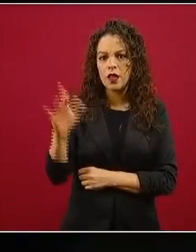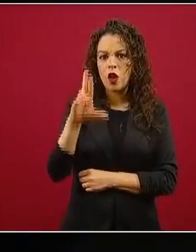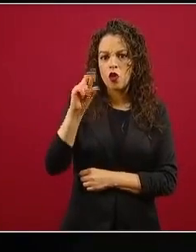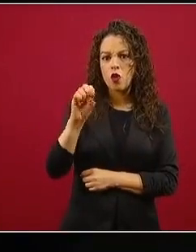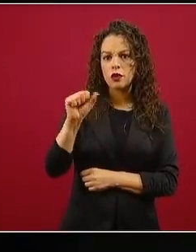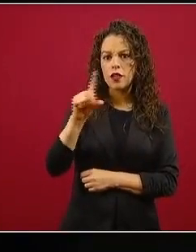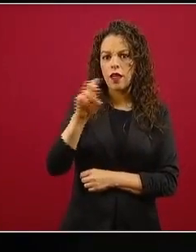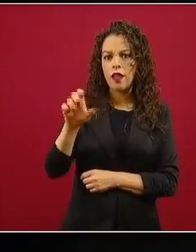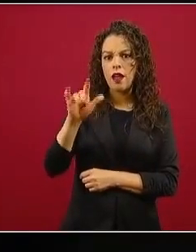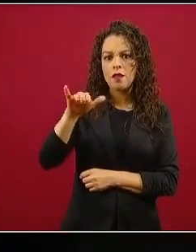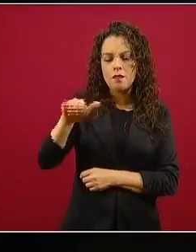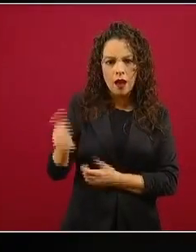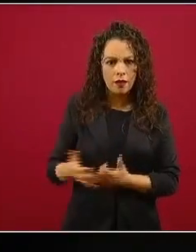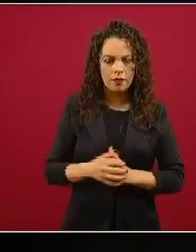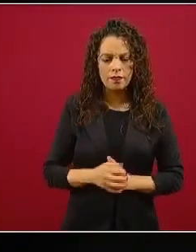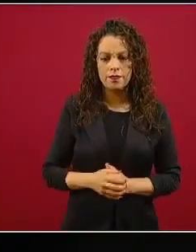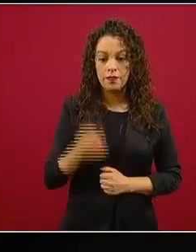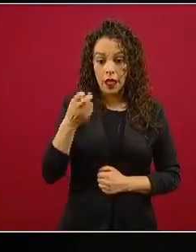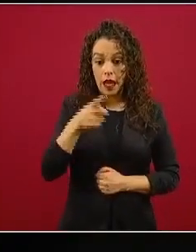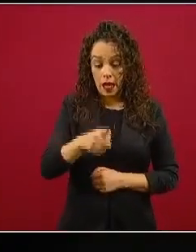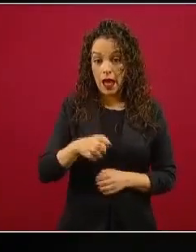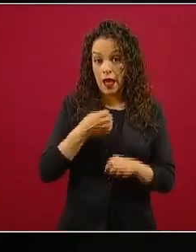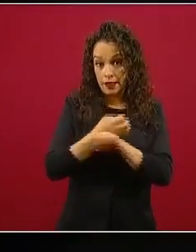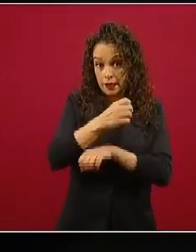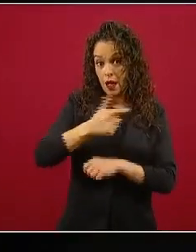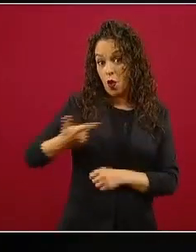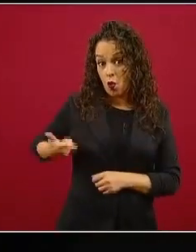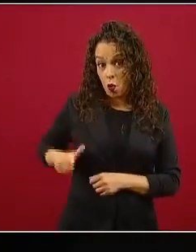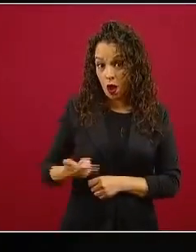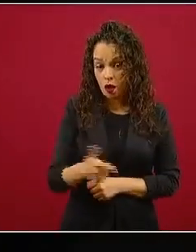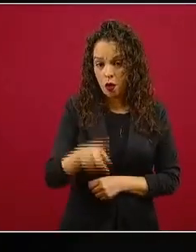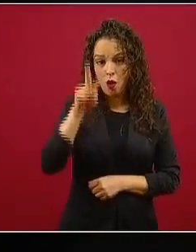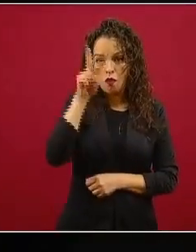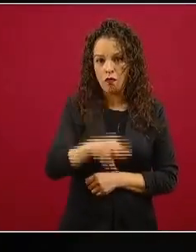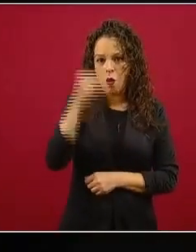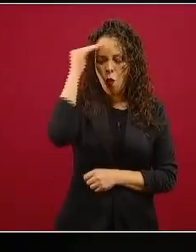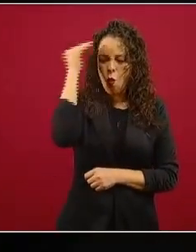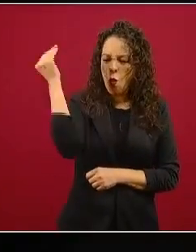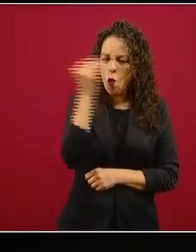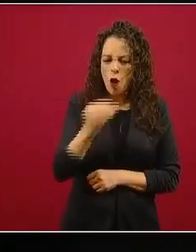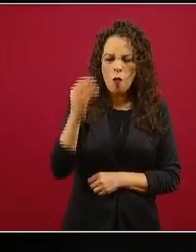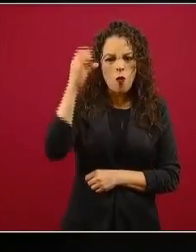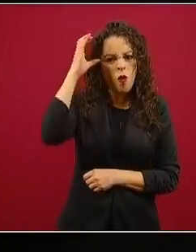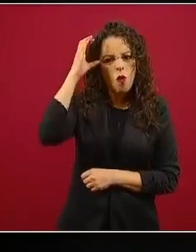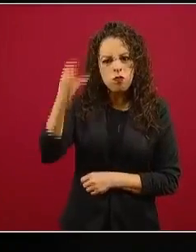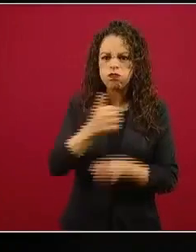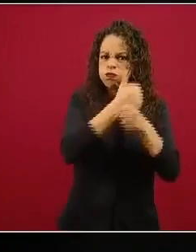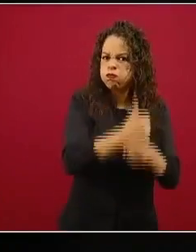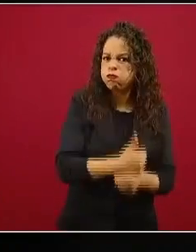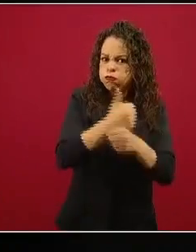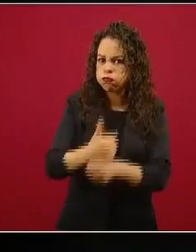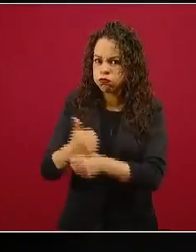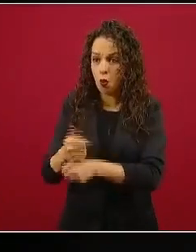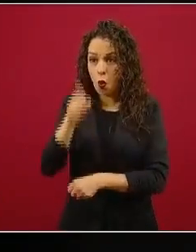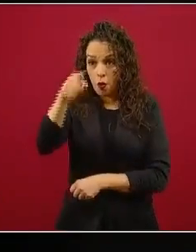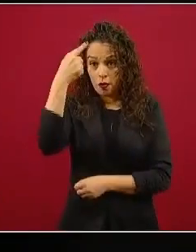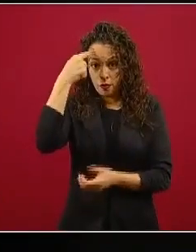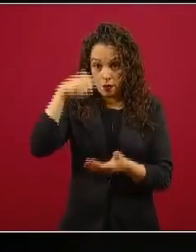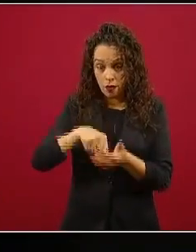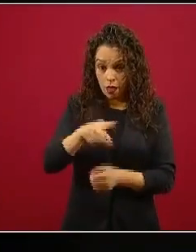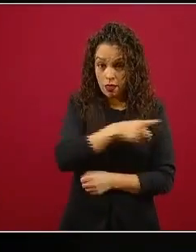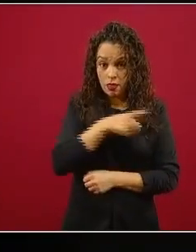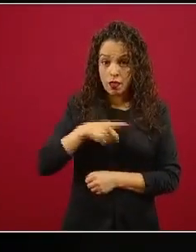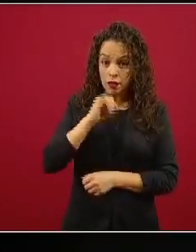punto de vista, ¿se vive en el estado de Guanajuato este infierno de violencia que hace mención el fiscal? Y si considera que es conveniente que se investigue al